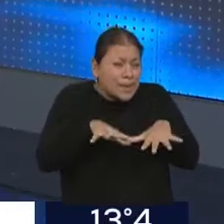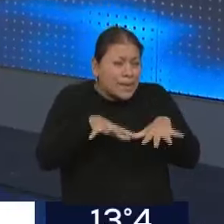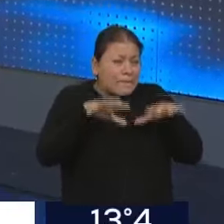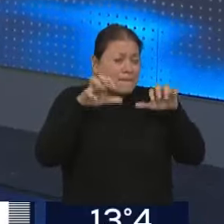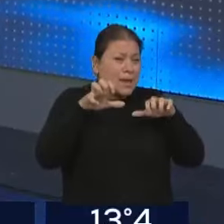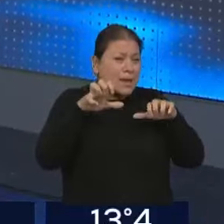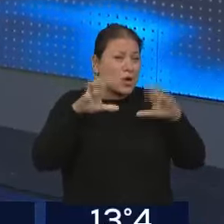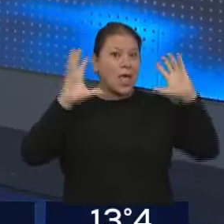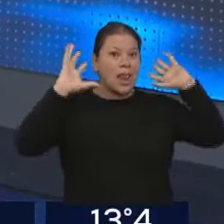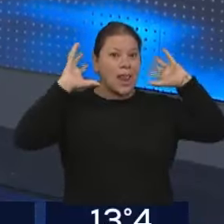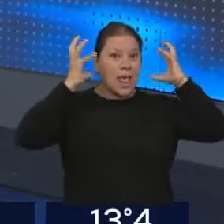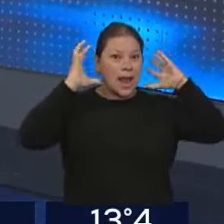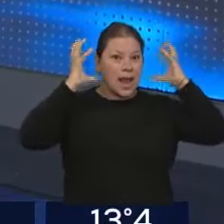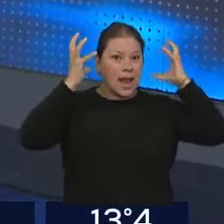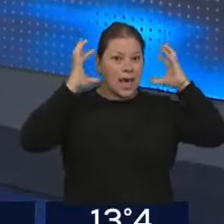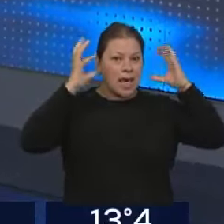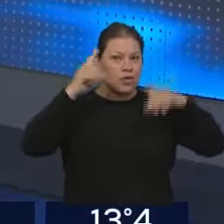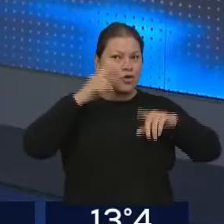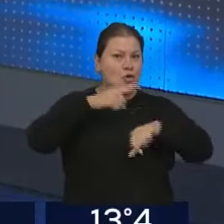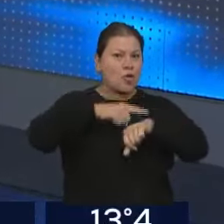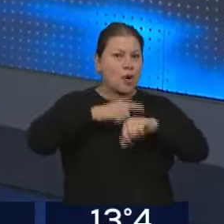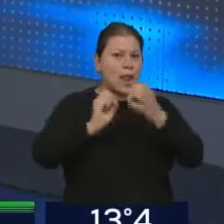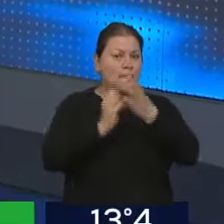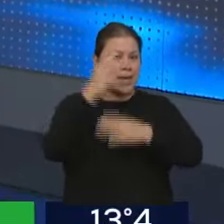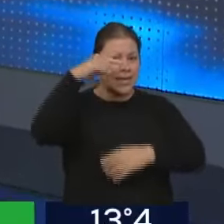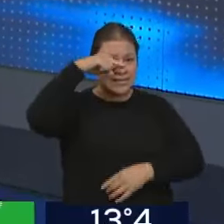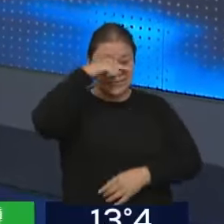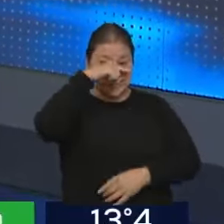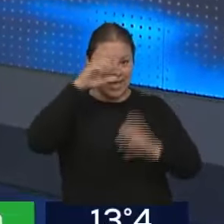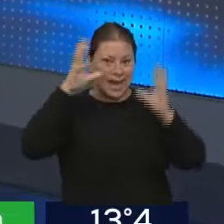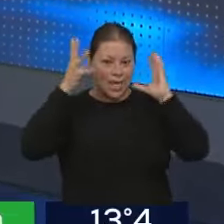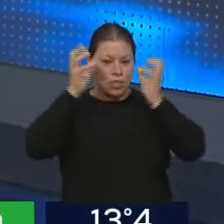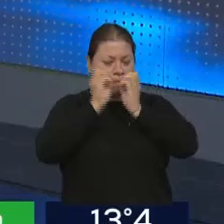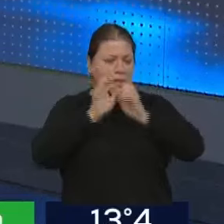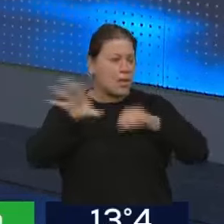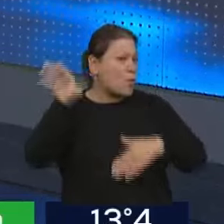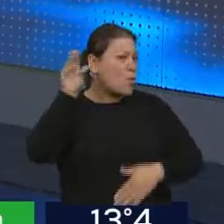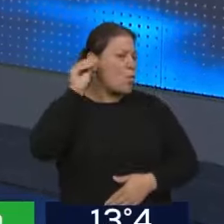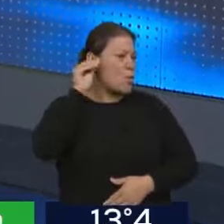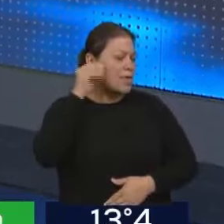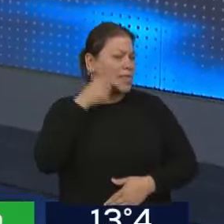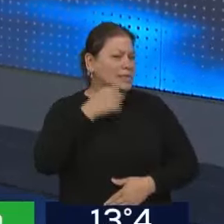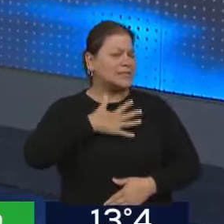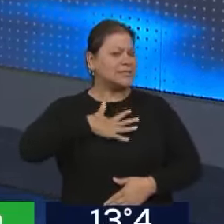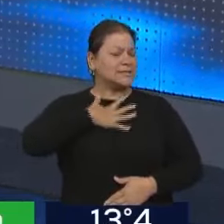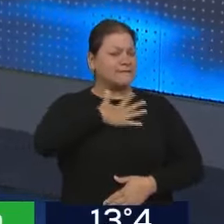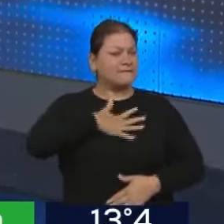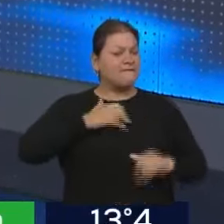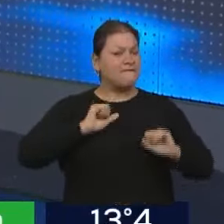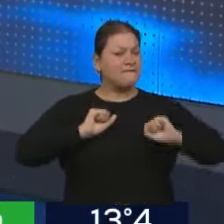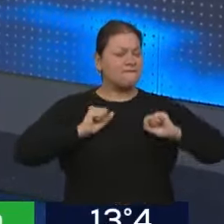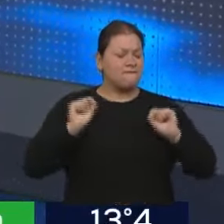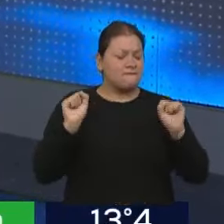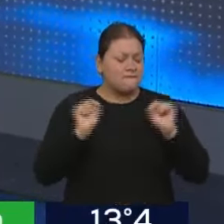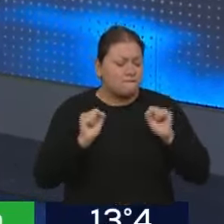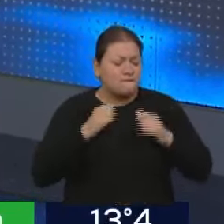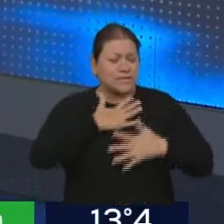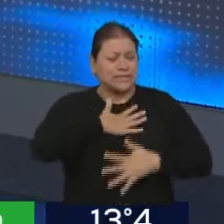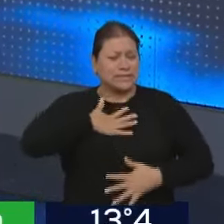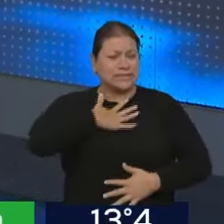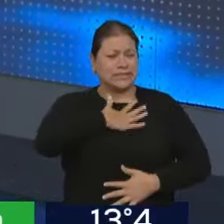escuchaba a Marce en la radio a las 7 de la mañana cuando arranca su programa de radio, y decía, se siente el frío,